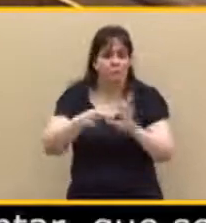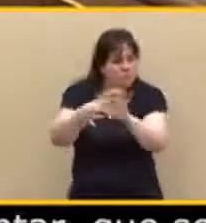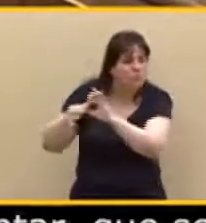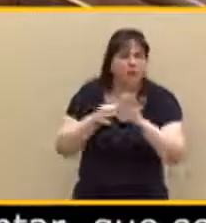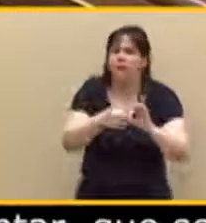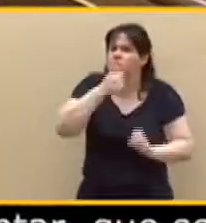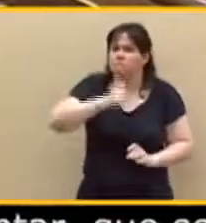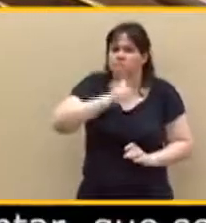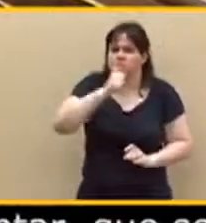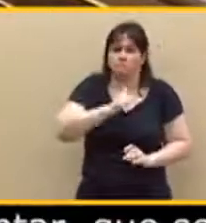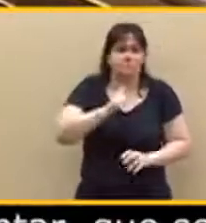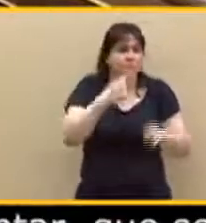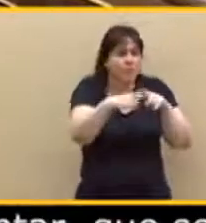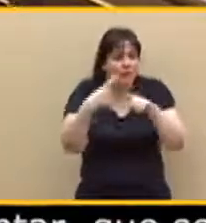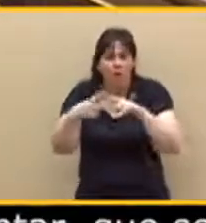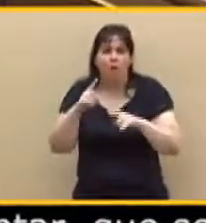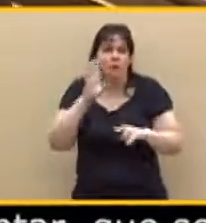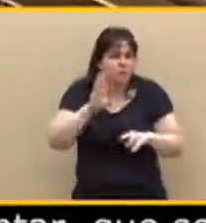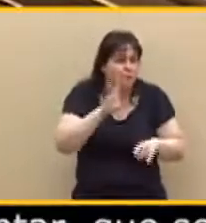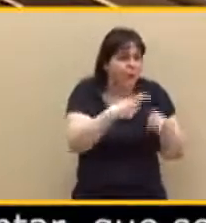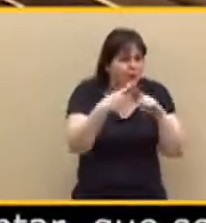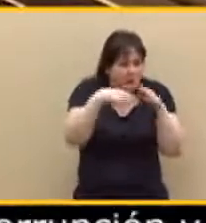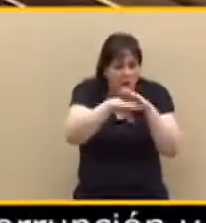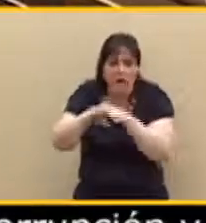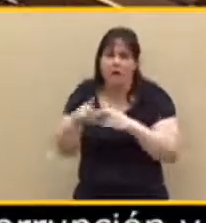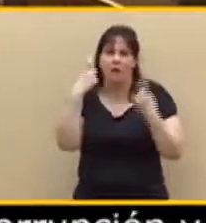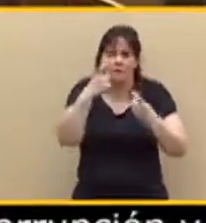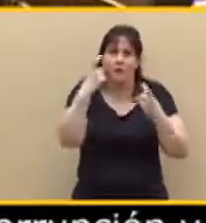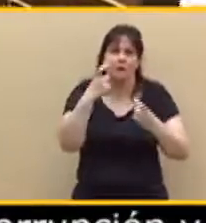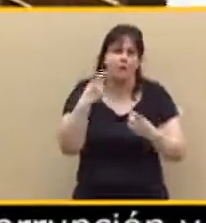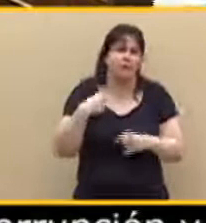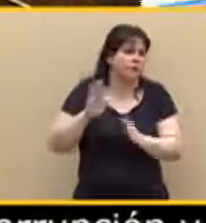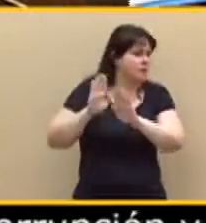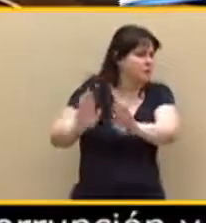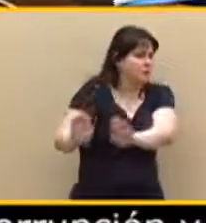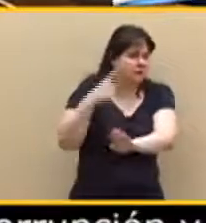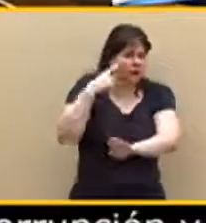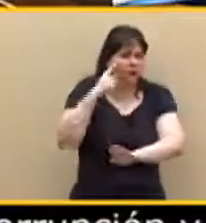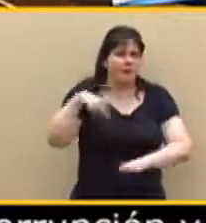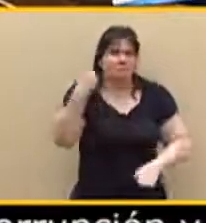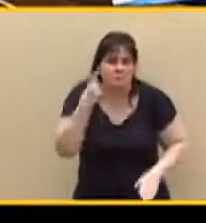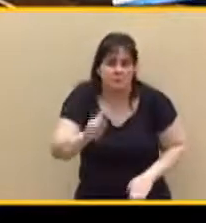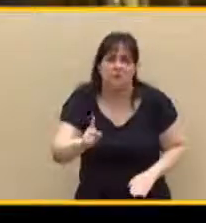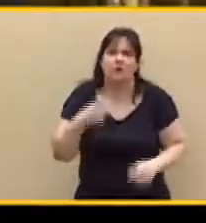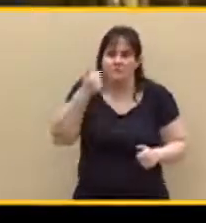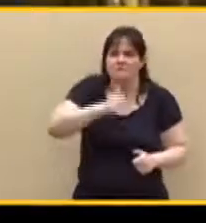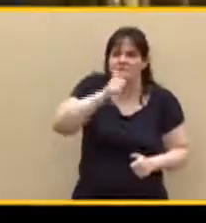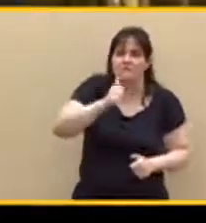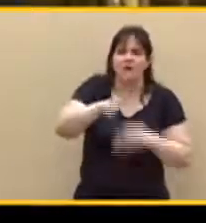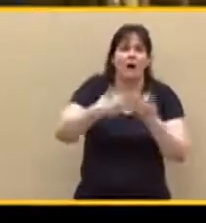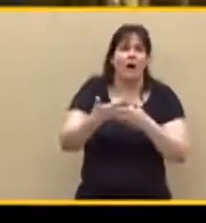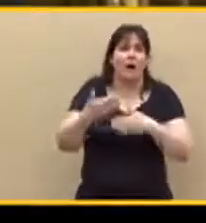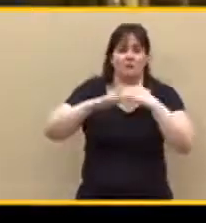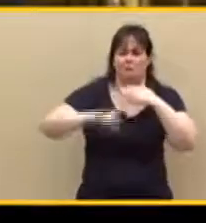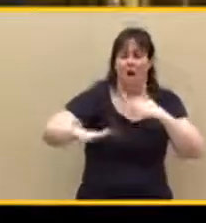de sus tramas de corrupción y hasta aguantar hasta que el temporal amaine. ¿Ustedes confían en que el verano borre de la mente de la